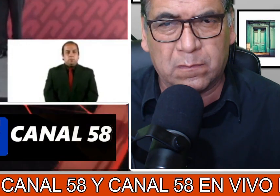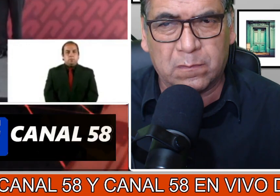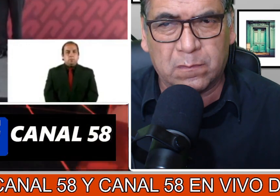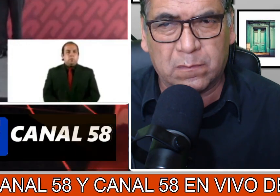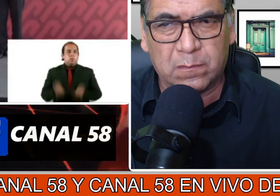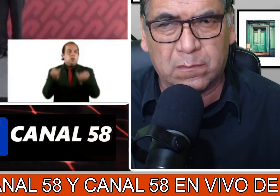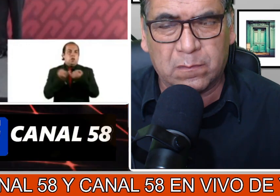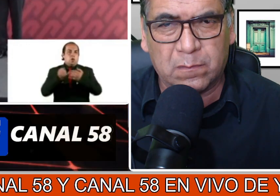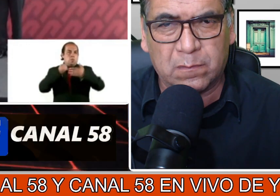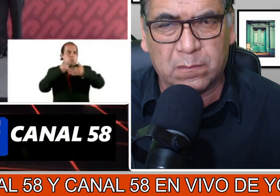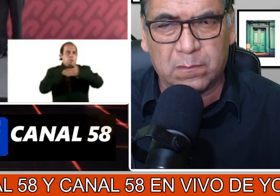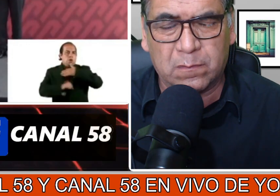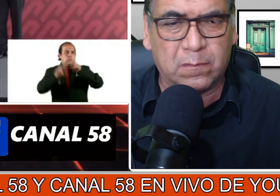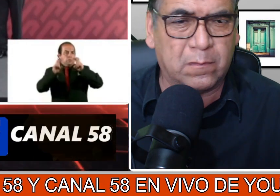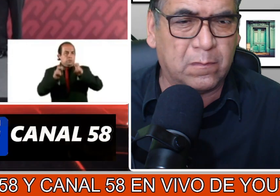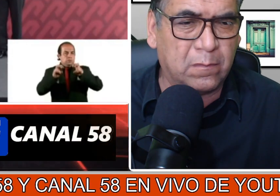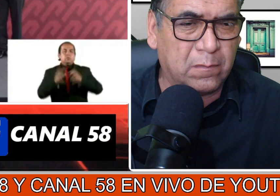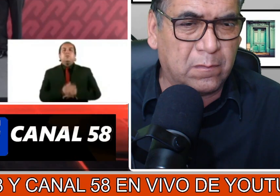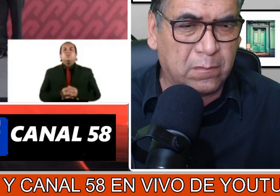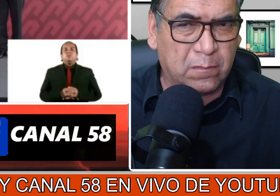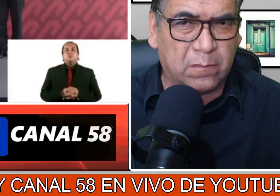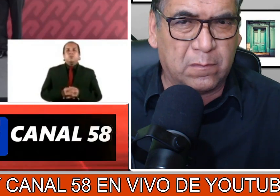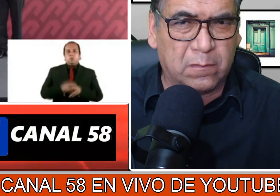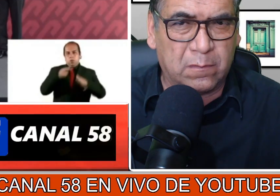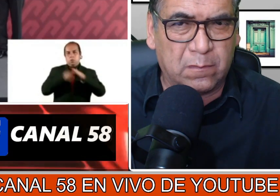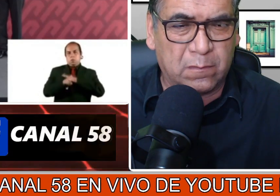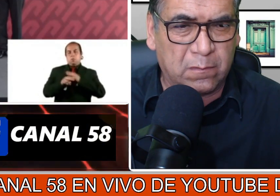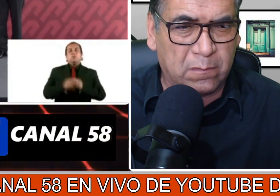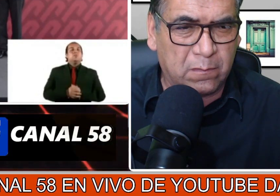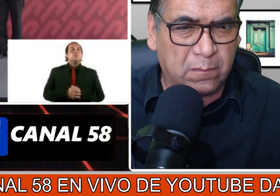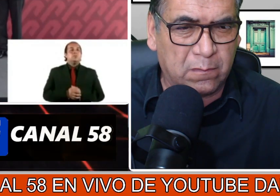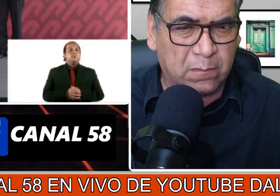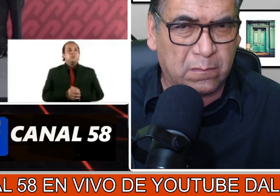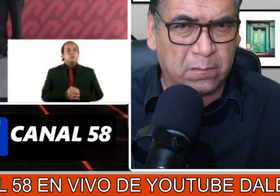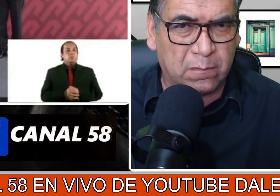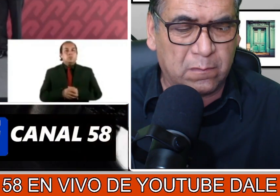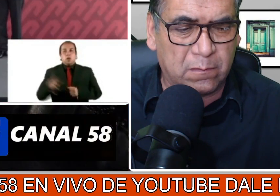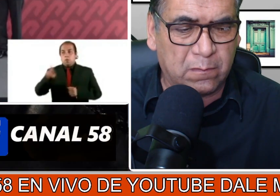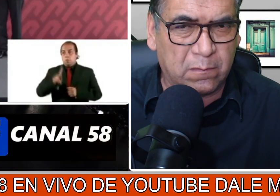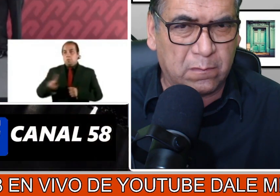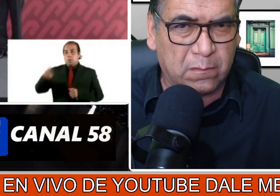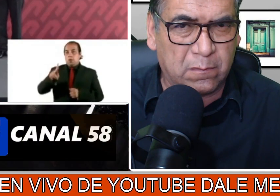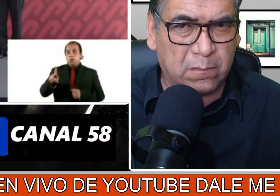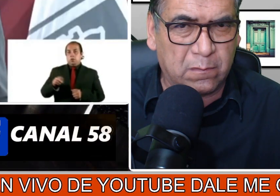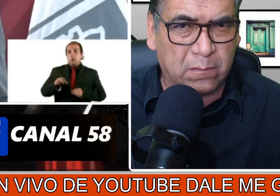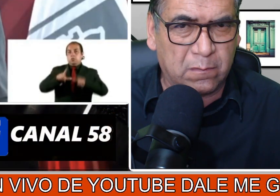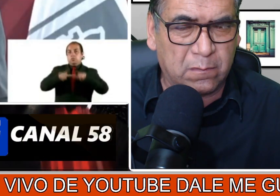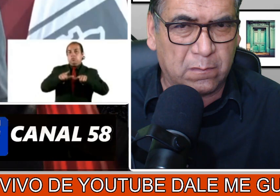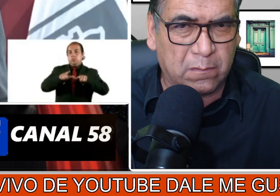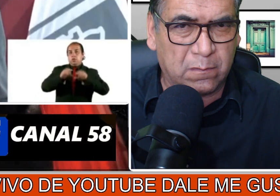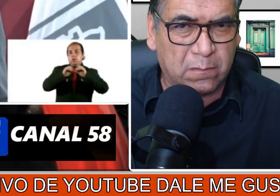igual abundar en el tema. Están publicados en la página de internet de transparencia